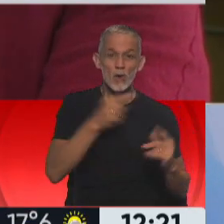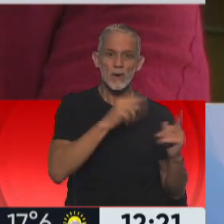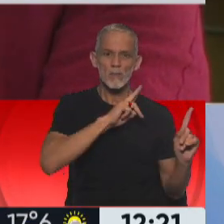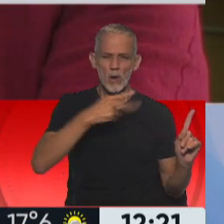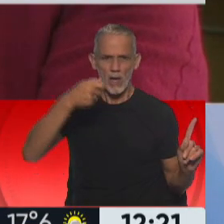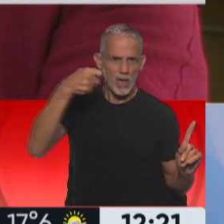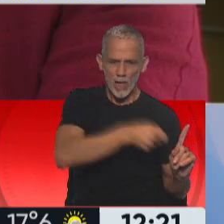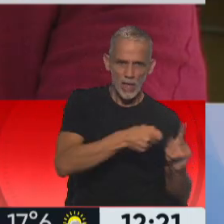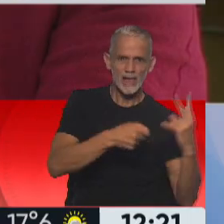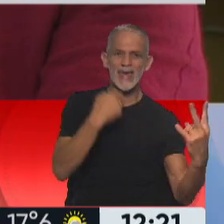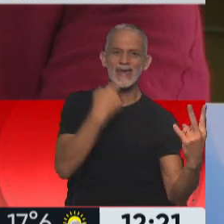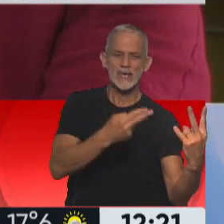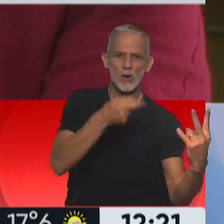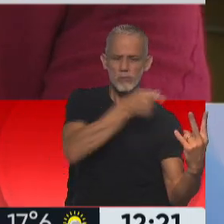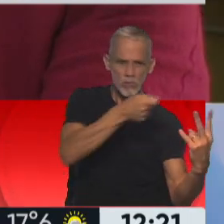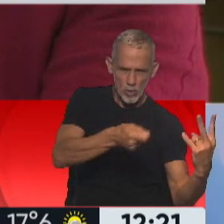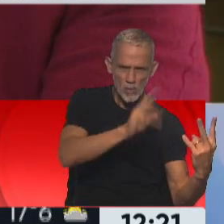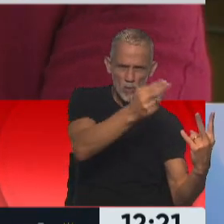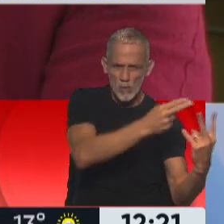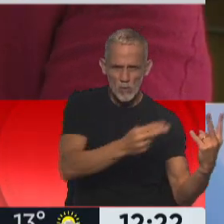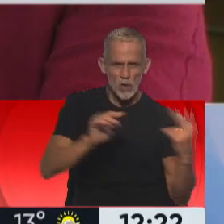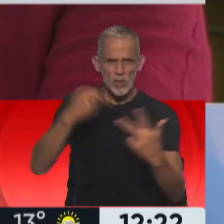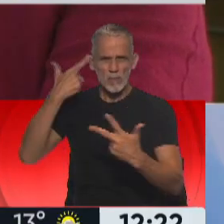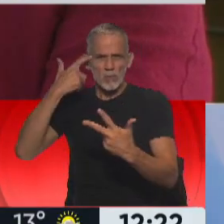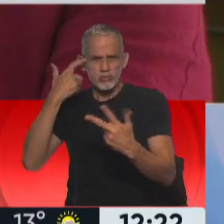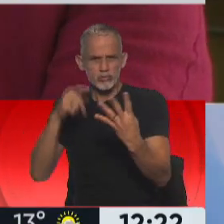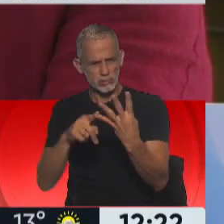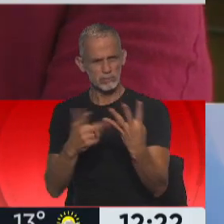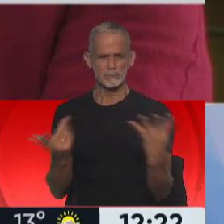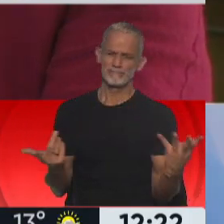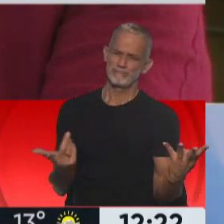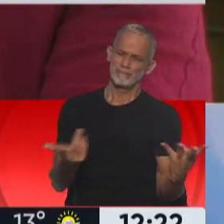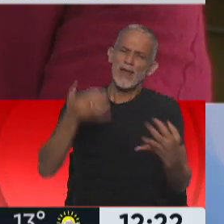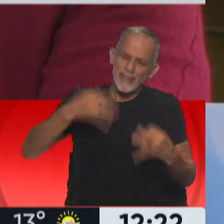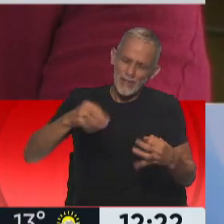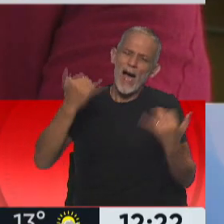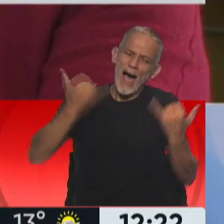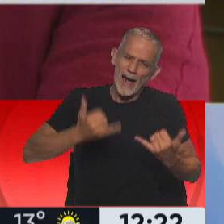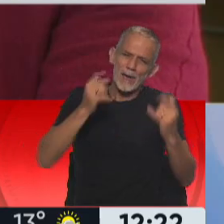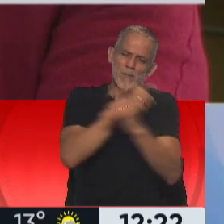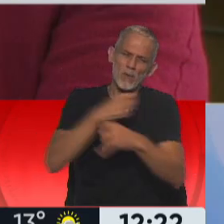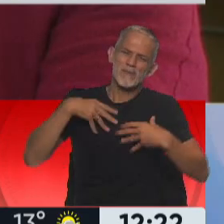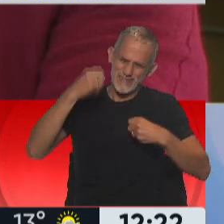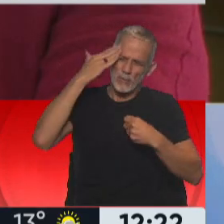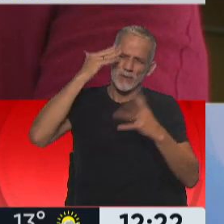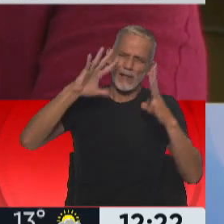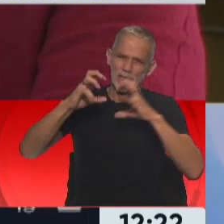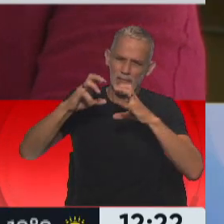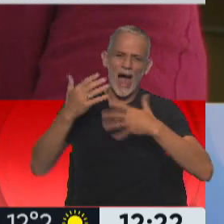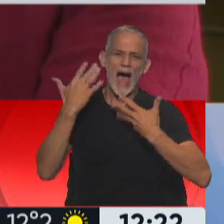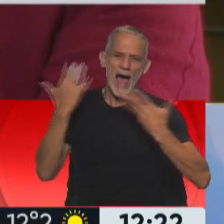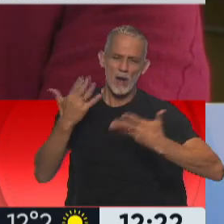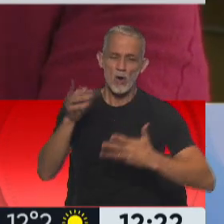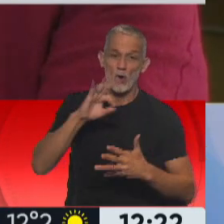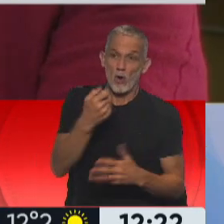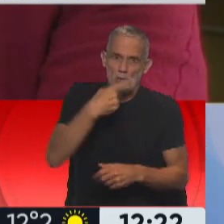del felicidio y el posterior suicidio, esto debería cabalgar sobre alguna alteración de la salud mental y o